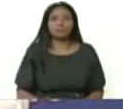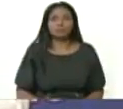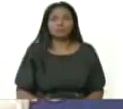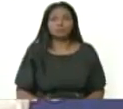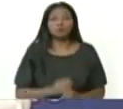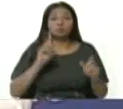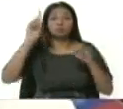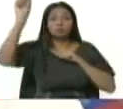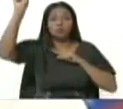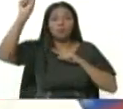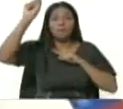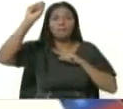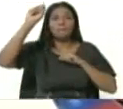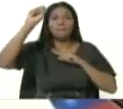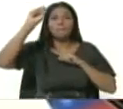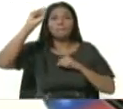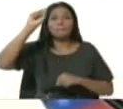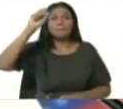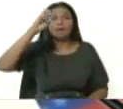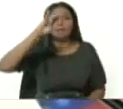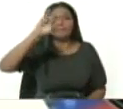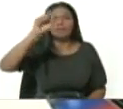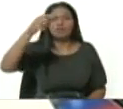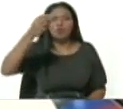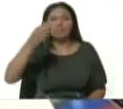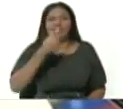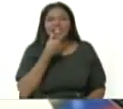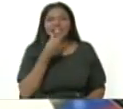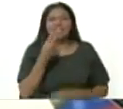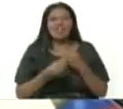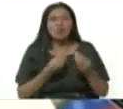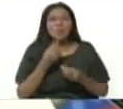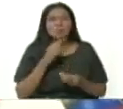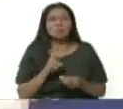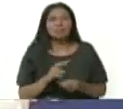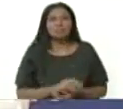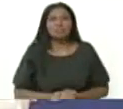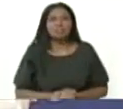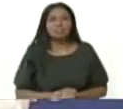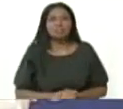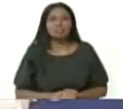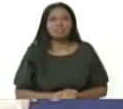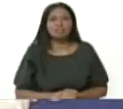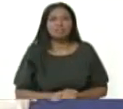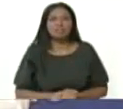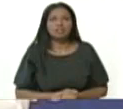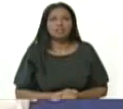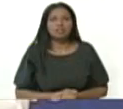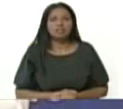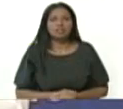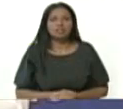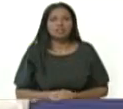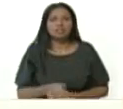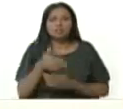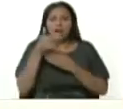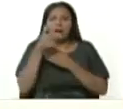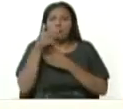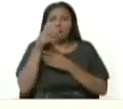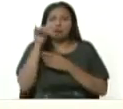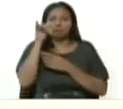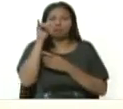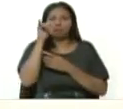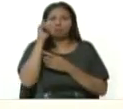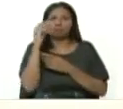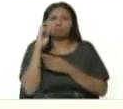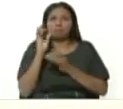Súper bigote, ¿cómo se dice en inglés súper bigote? Esa cámara, vale, que pongo esto aquí y no ponen la cámara, te digo yo.